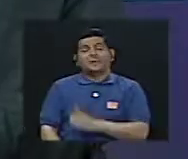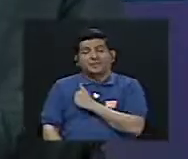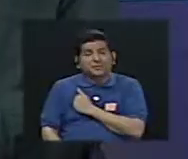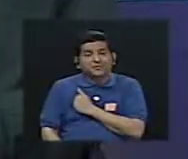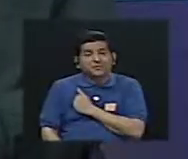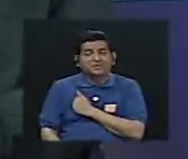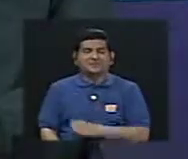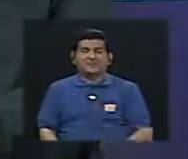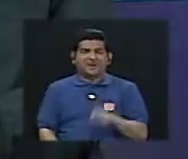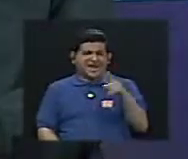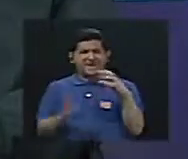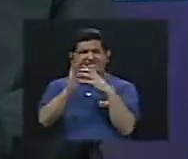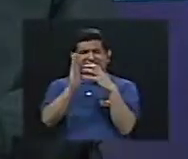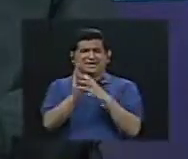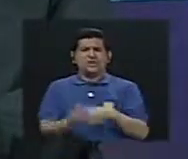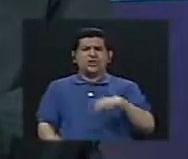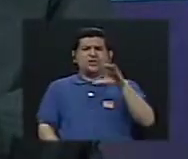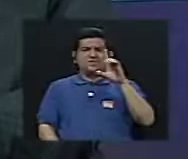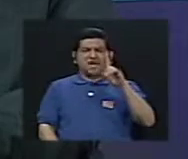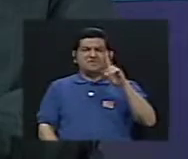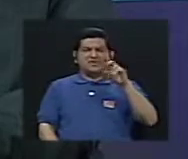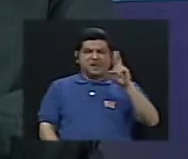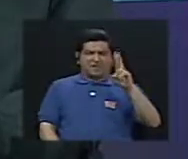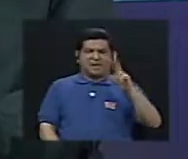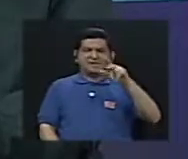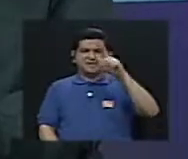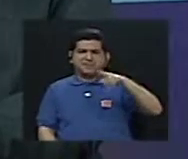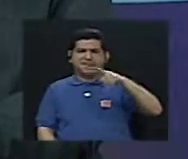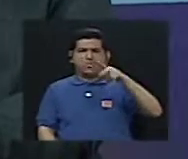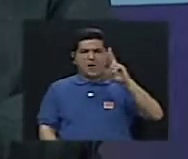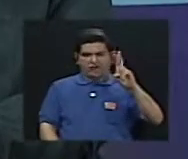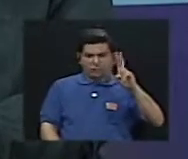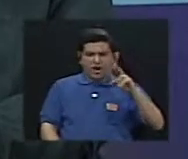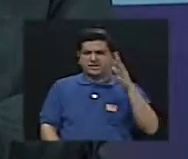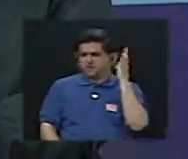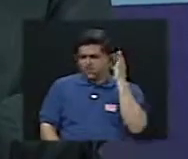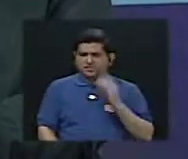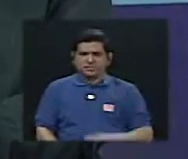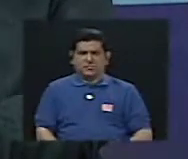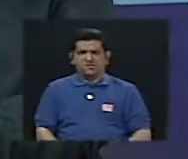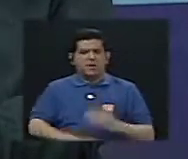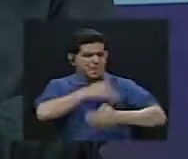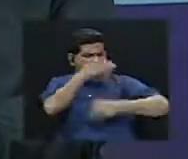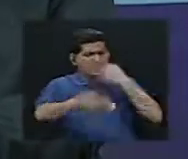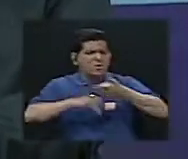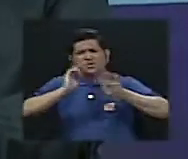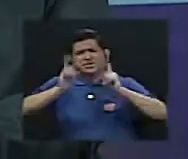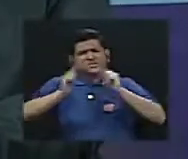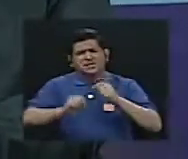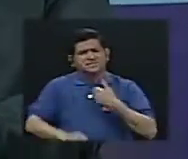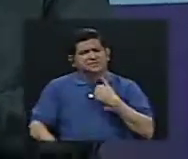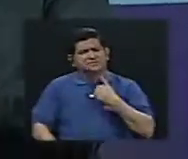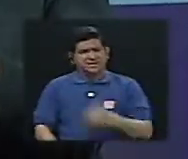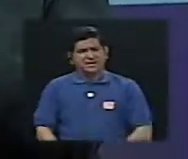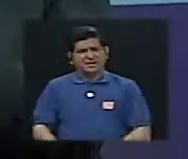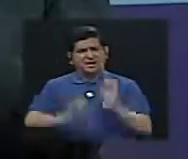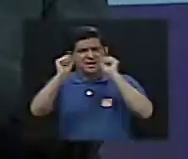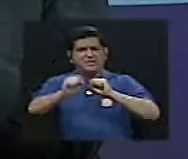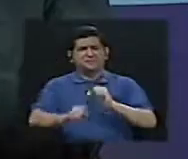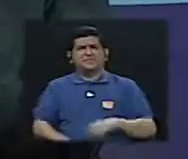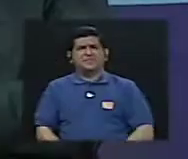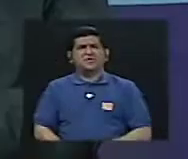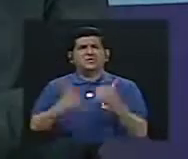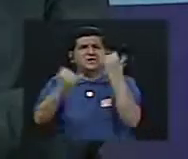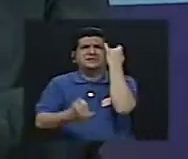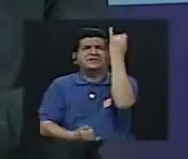Sí. Este guión de David Ramírez y Paula Rojas, ¿qué proceso llevó para llegar a concebirlo